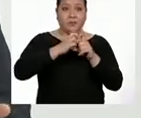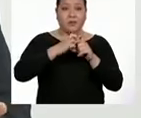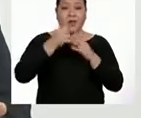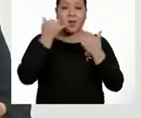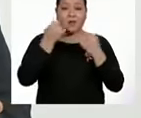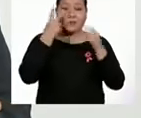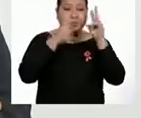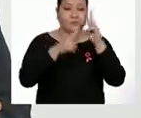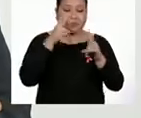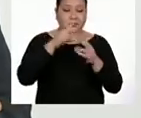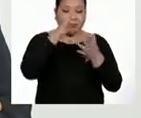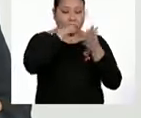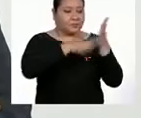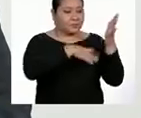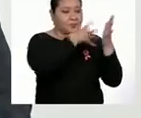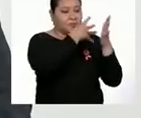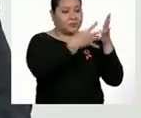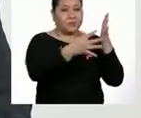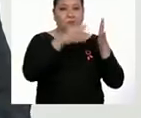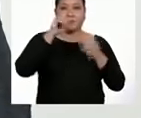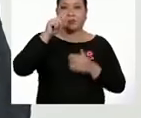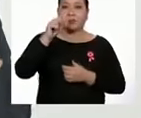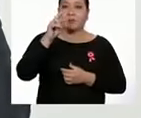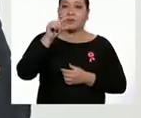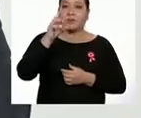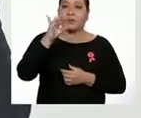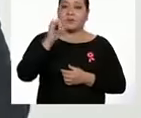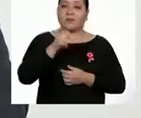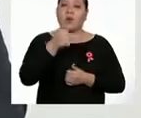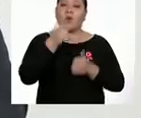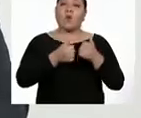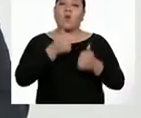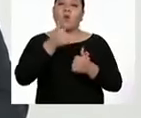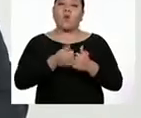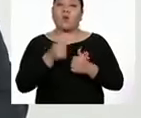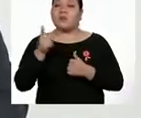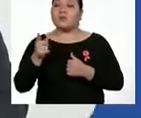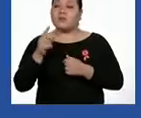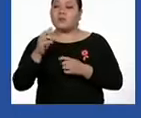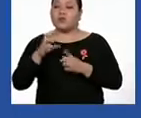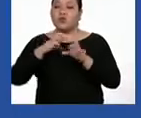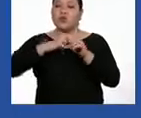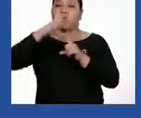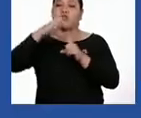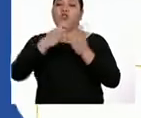es revisar el cuadro de categorías para ver en qué estado está su presión.